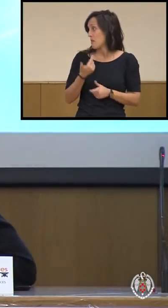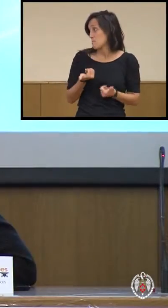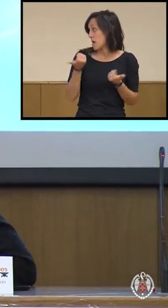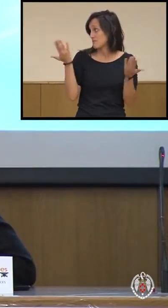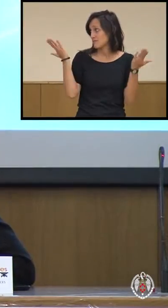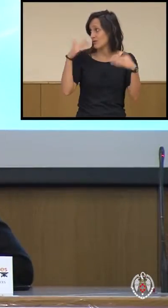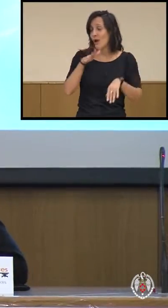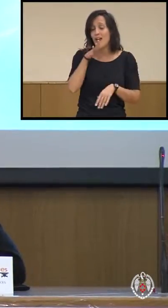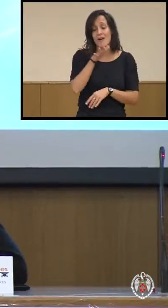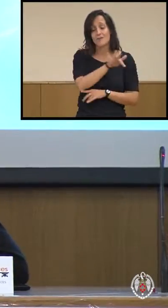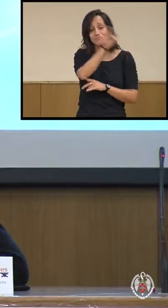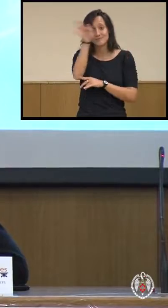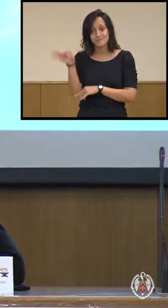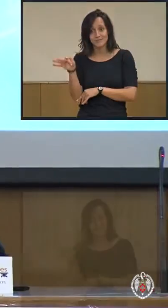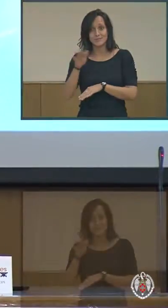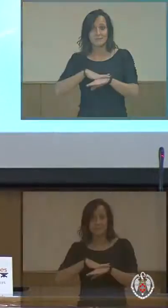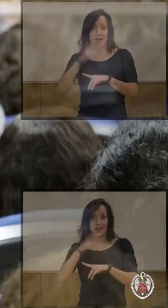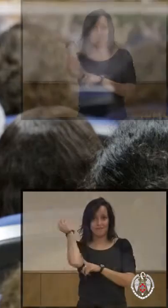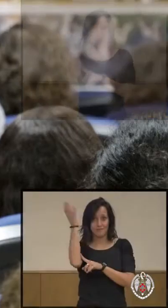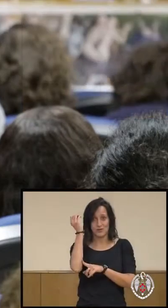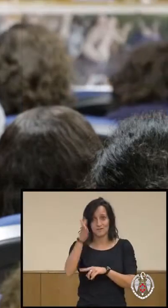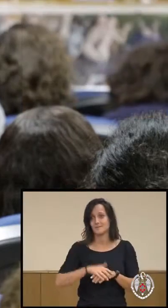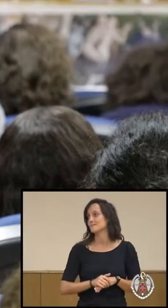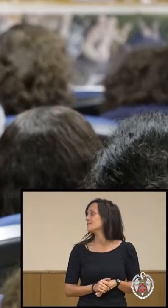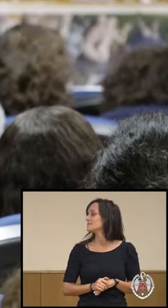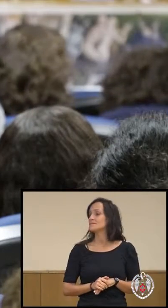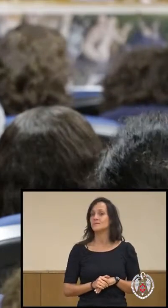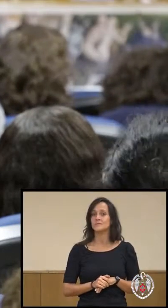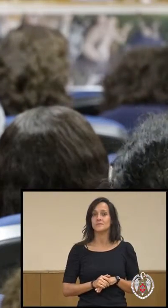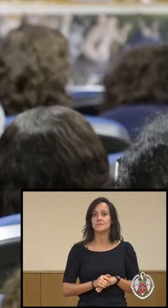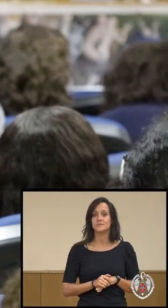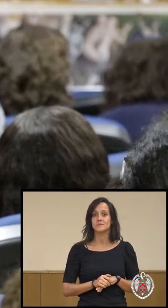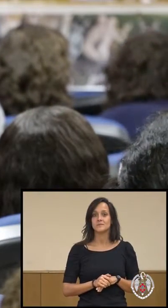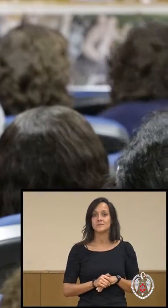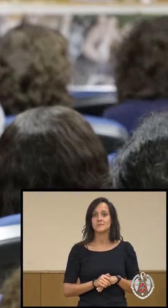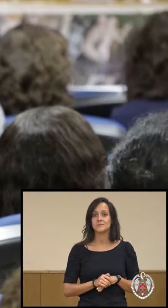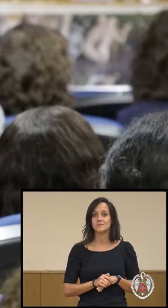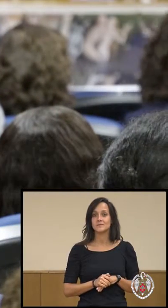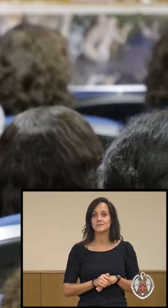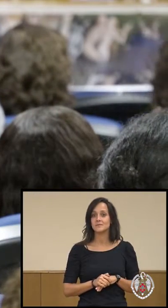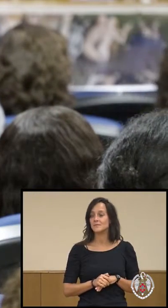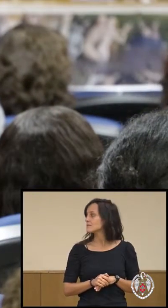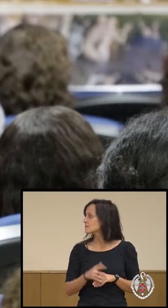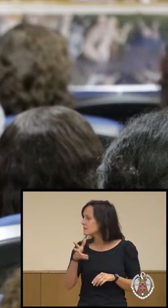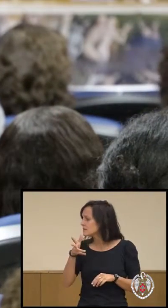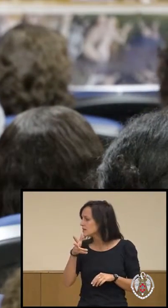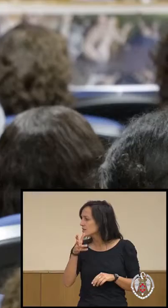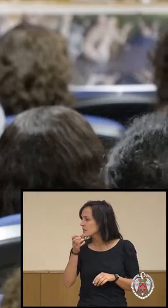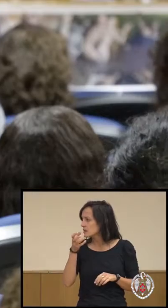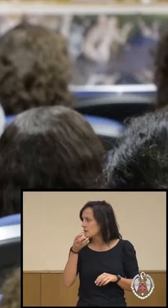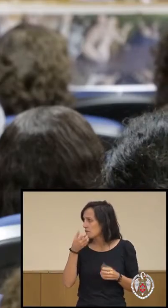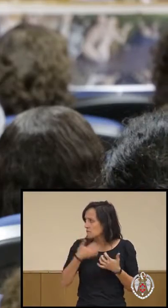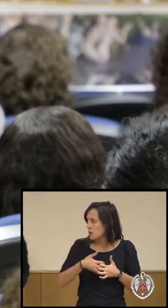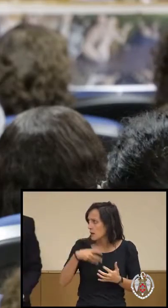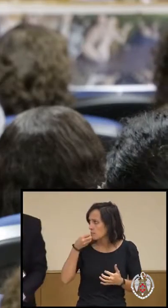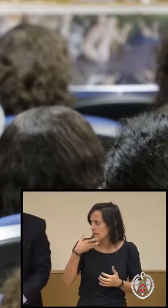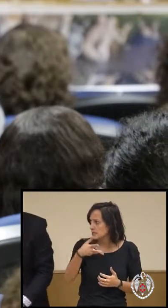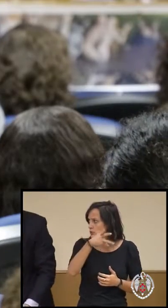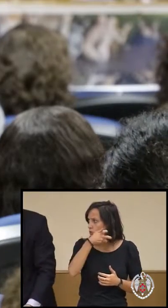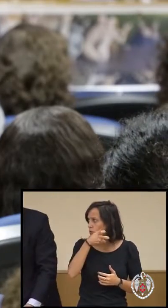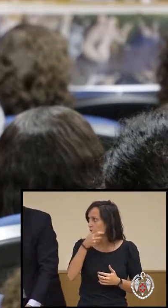Les dejo con su ponencia. Gracias. ¿Esto funciona? ¿Se oye? Vale.